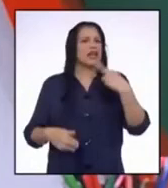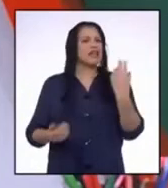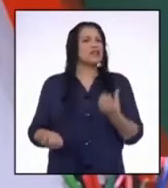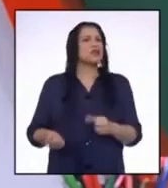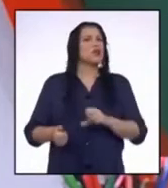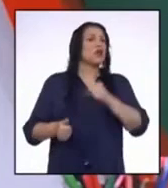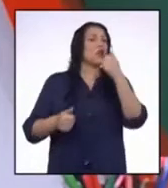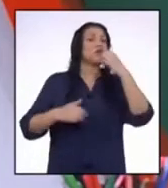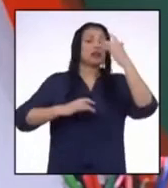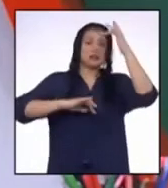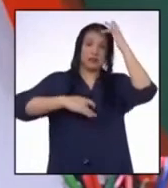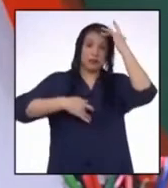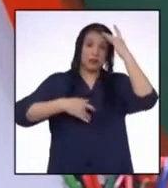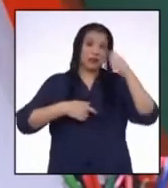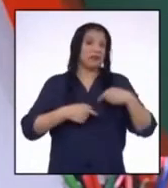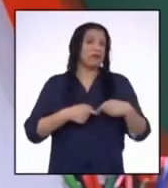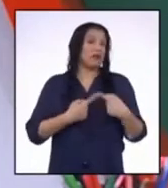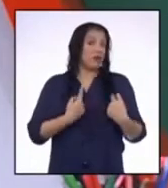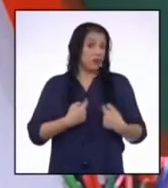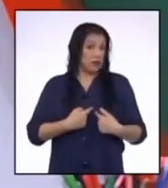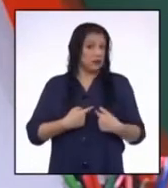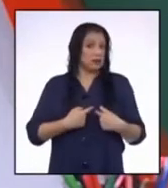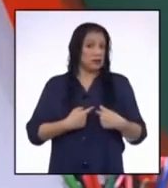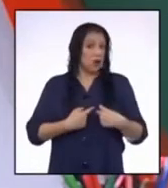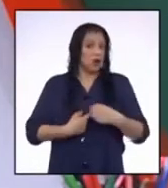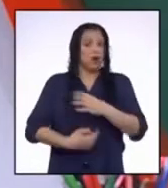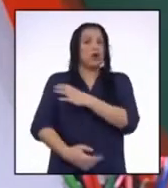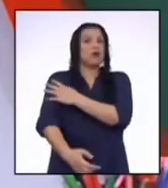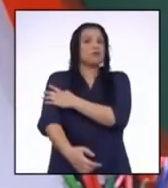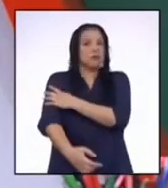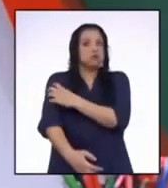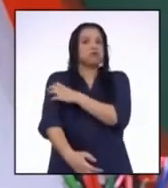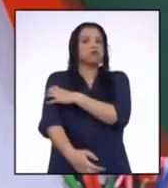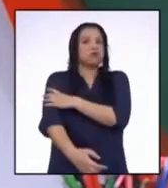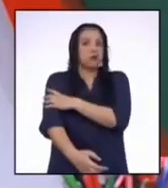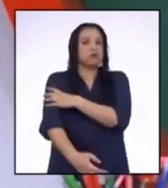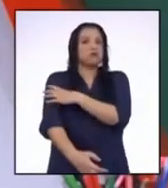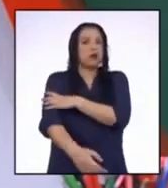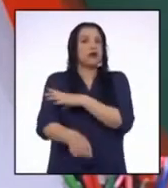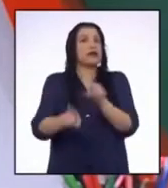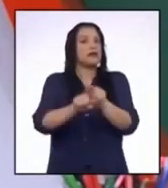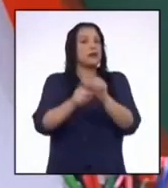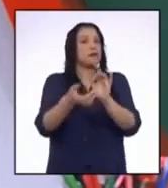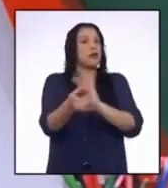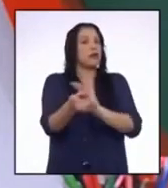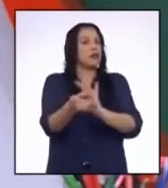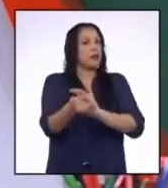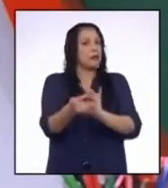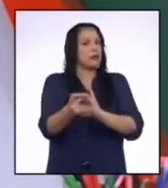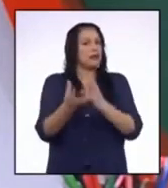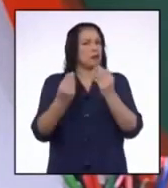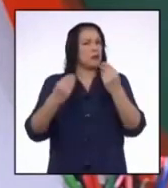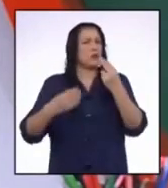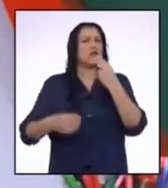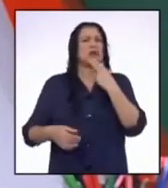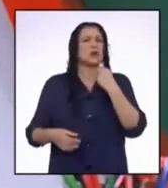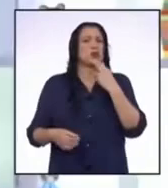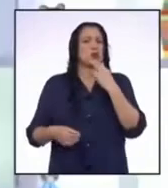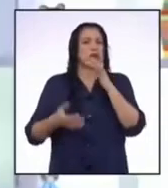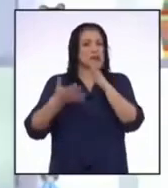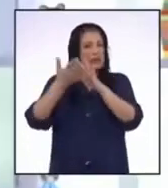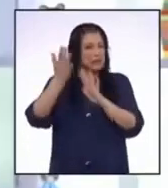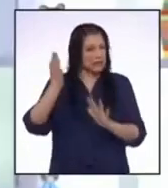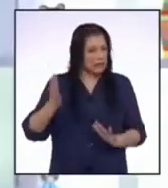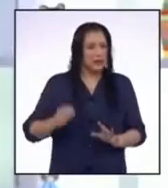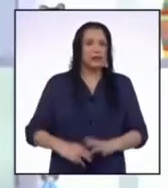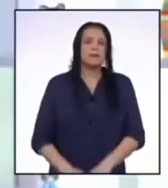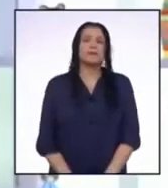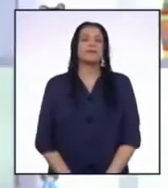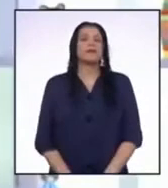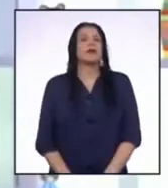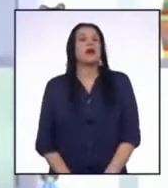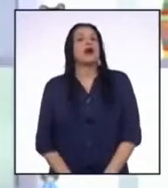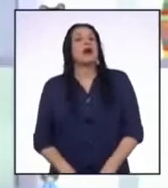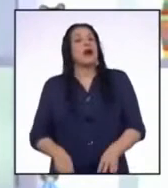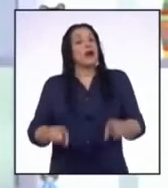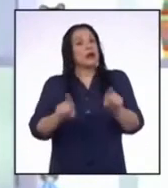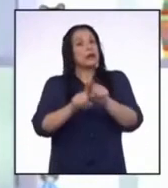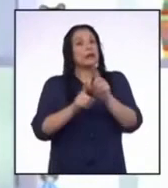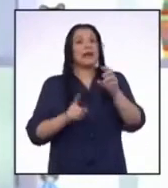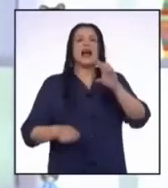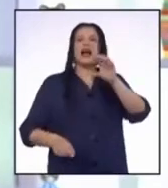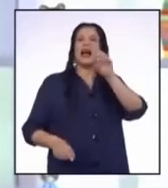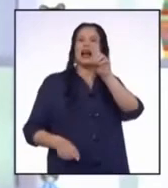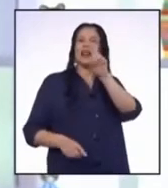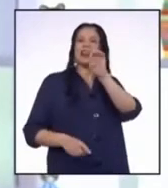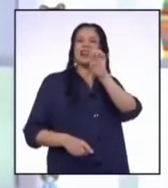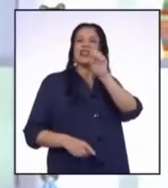enfermedades cardiovasculares, hipertensión, o sea, presión alta, y diabetes, o sea, demasiado azúcar en la sangre. En cambio, la